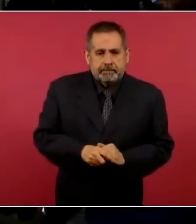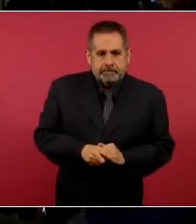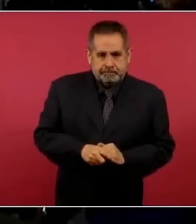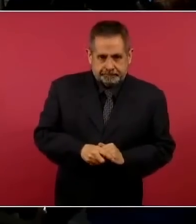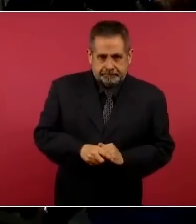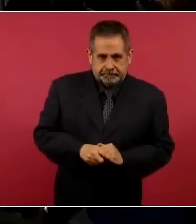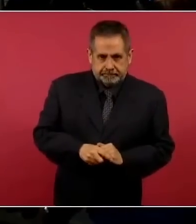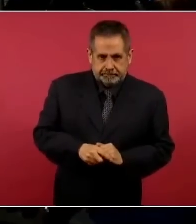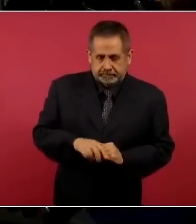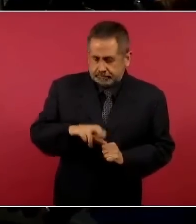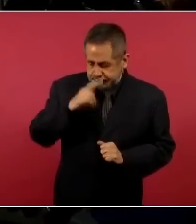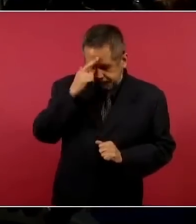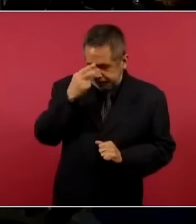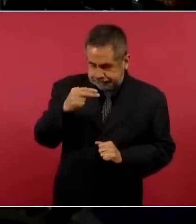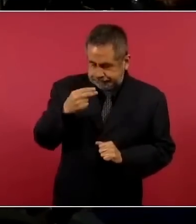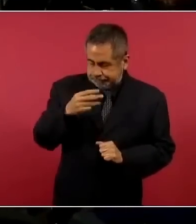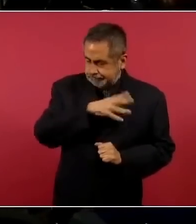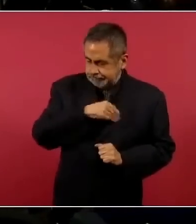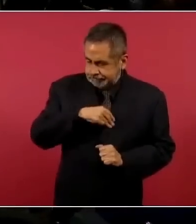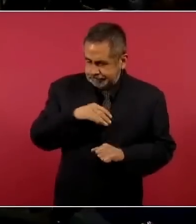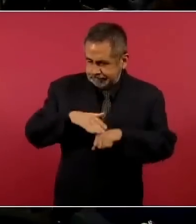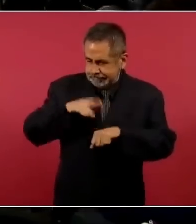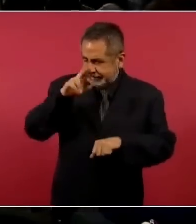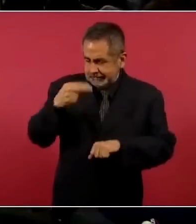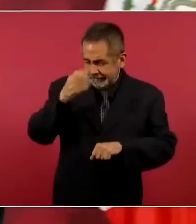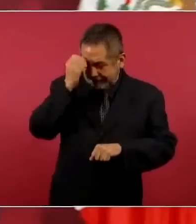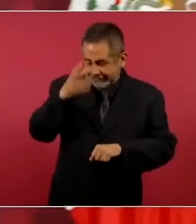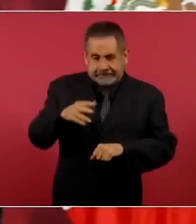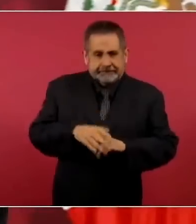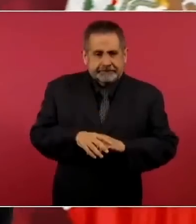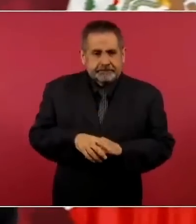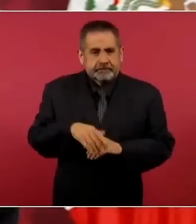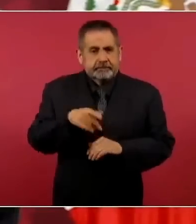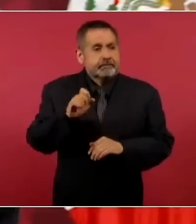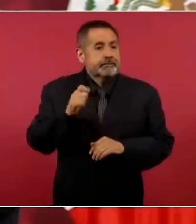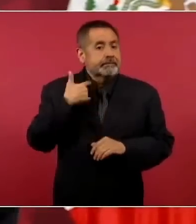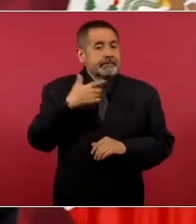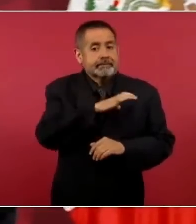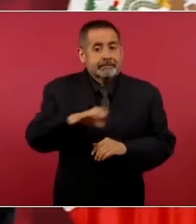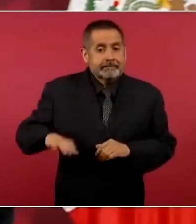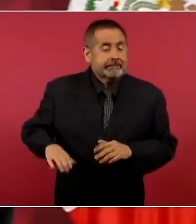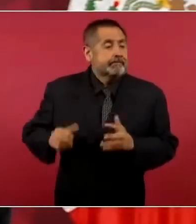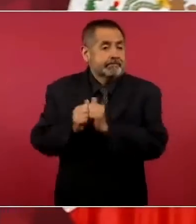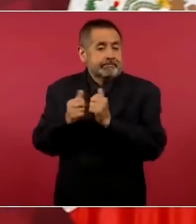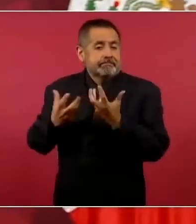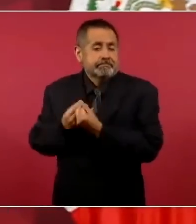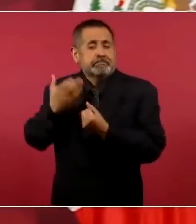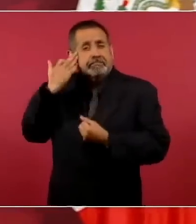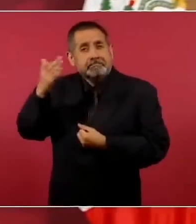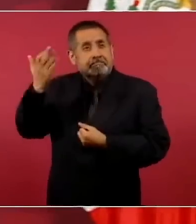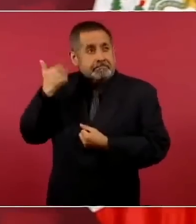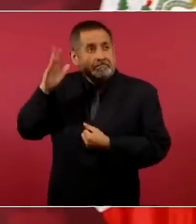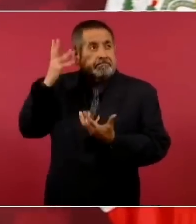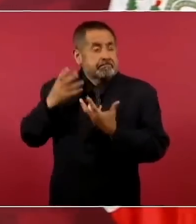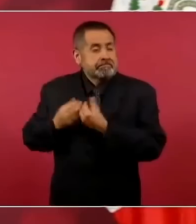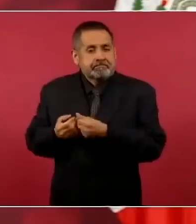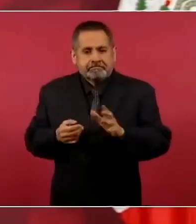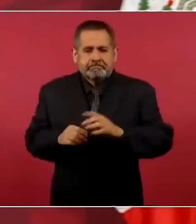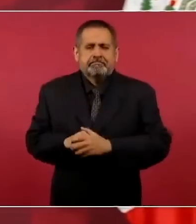No recuerdo ahora su nombre, de su hijo mayor, que fue candidato nuestro en aquellos tiempos.